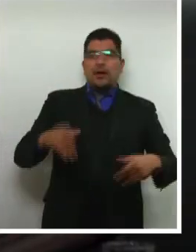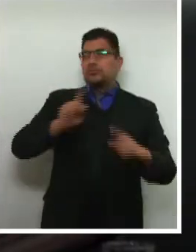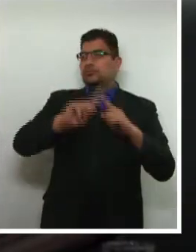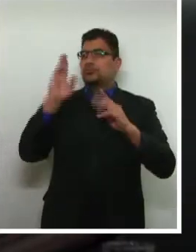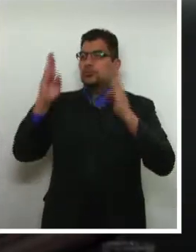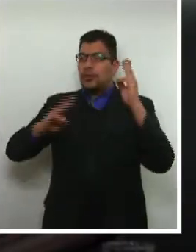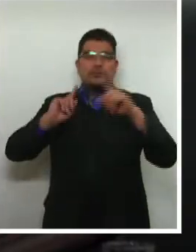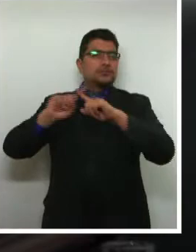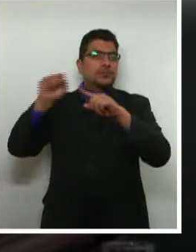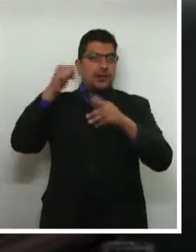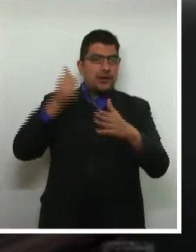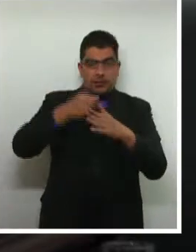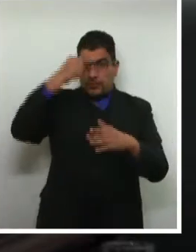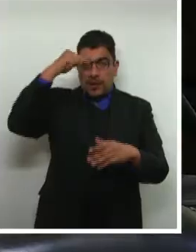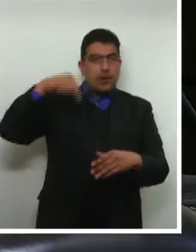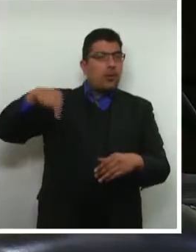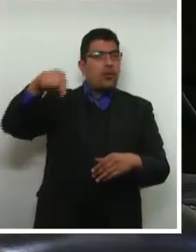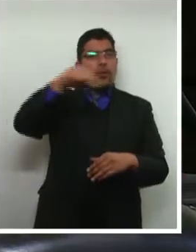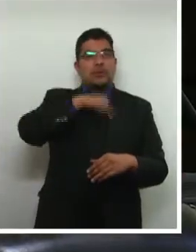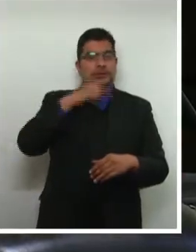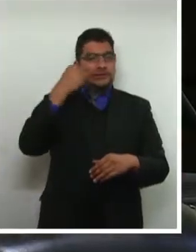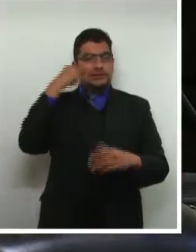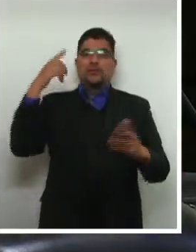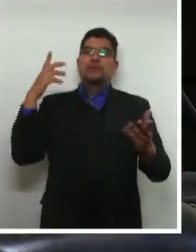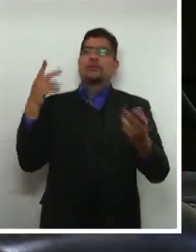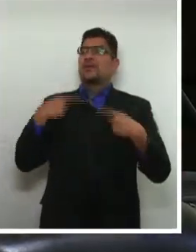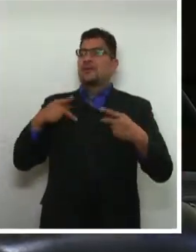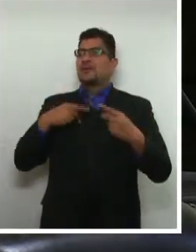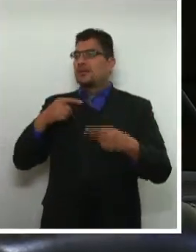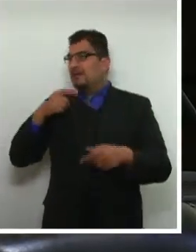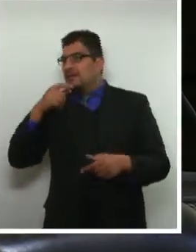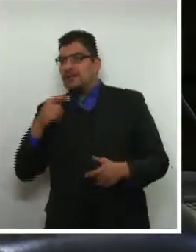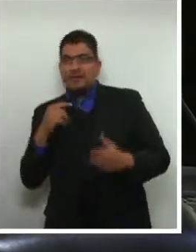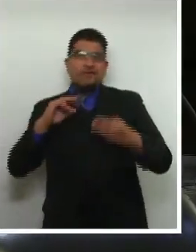ciudad, víctimas del vandalismo,